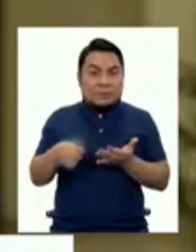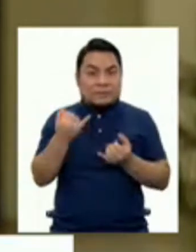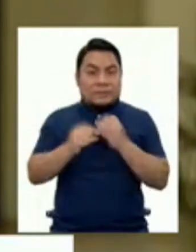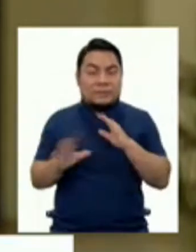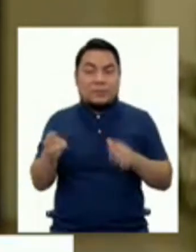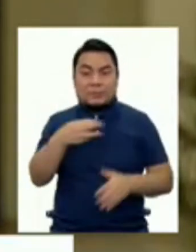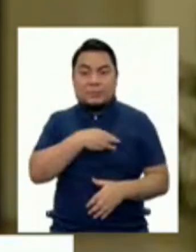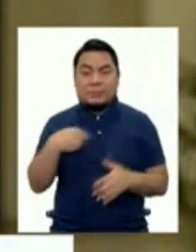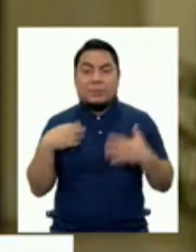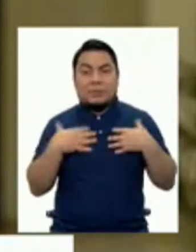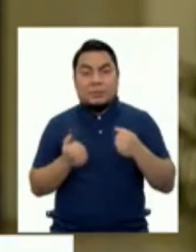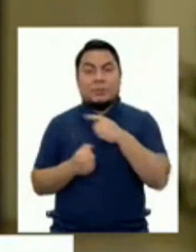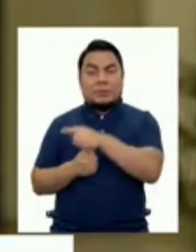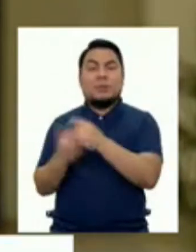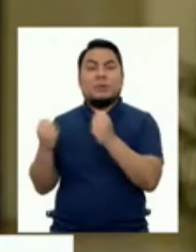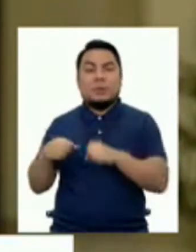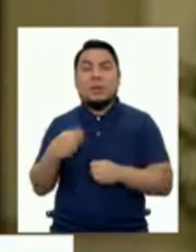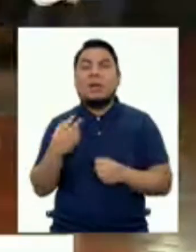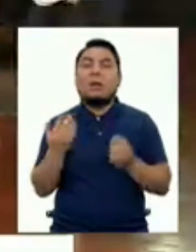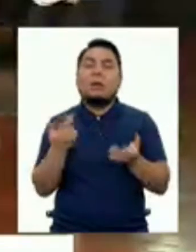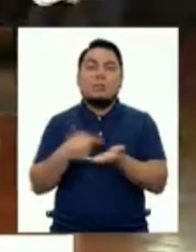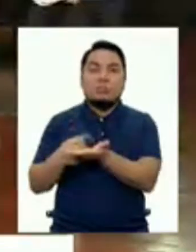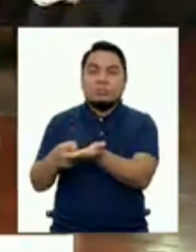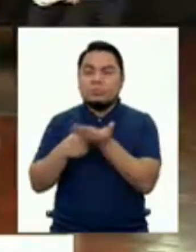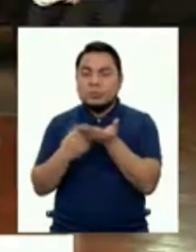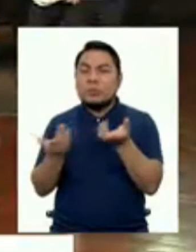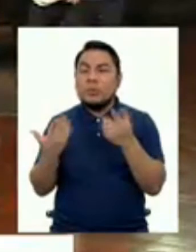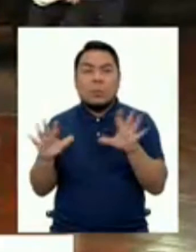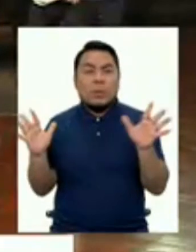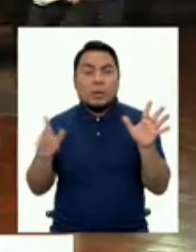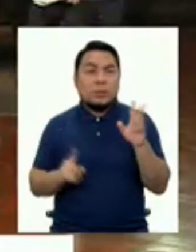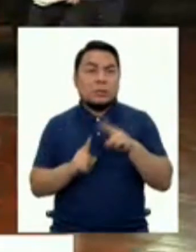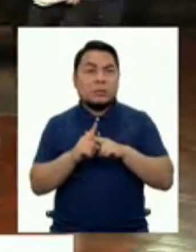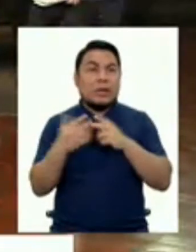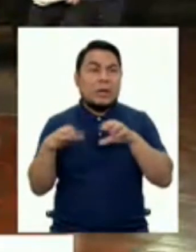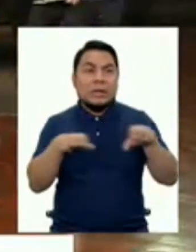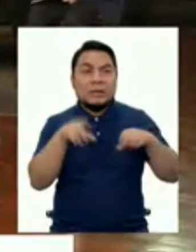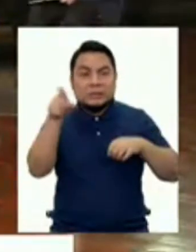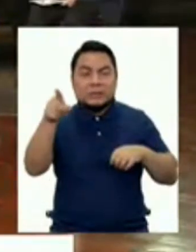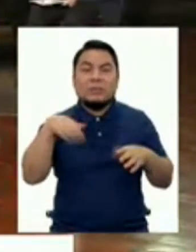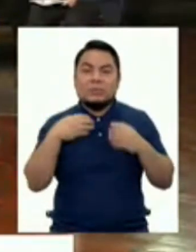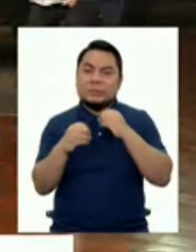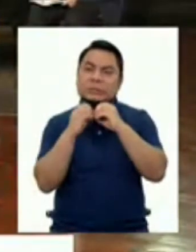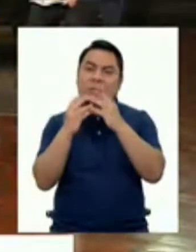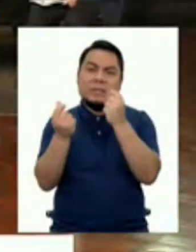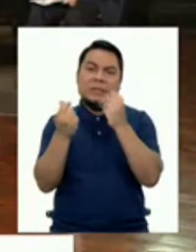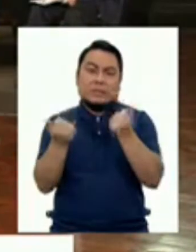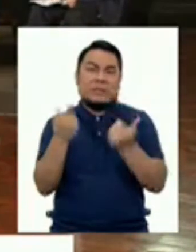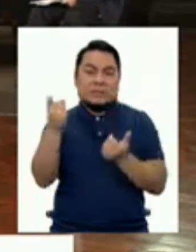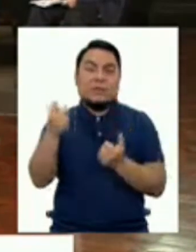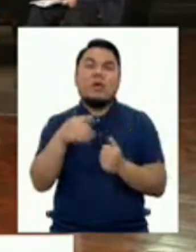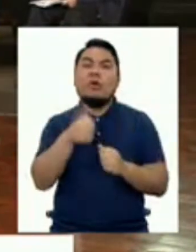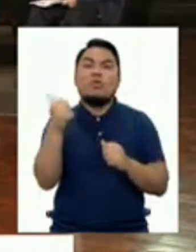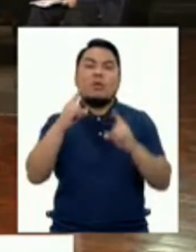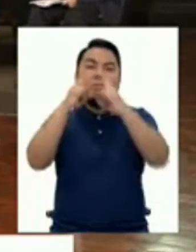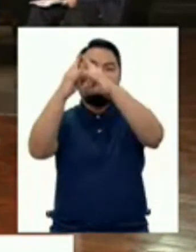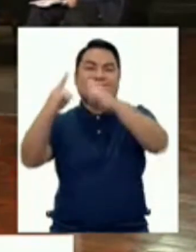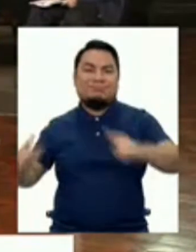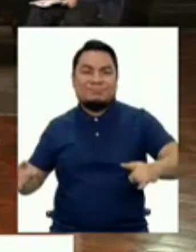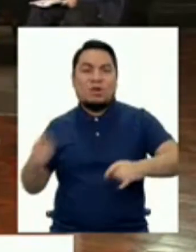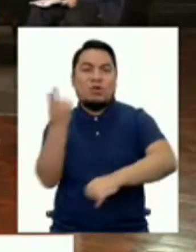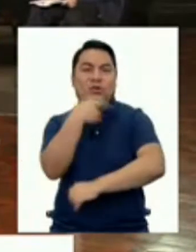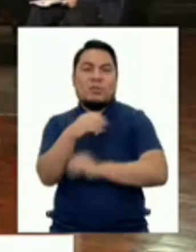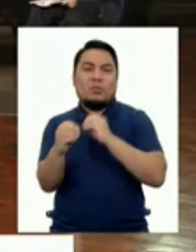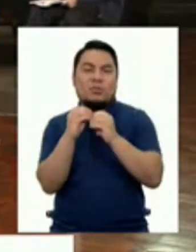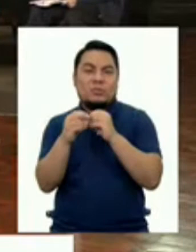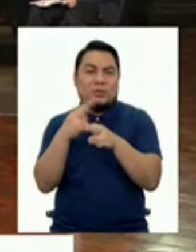través del Ministerio de Salud vamos a hacer las coordinaciones para que cualquier inconveniente que haya tenido pueda superarse de inmediato. Y estaremos nosotros